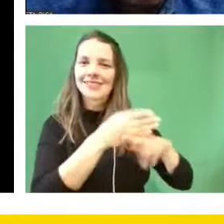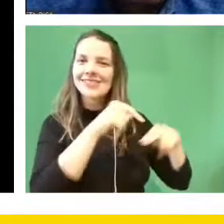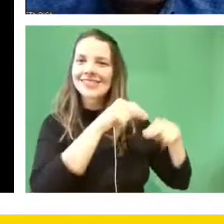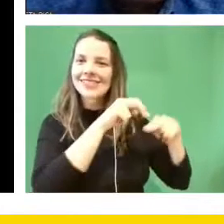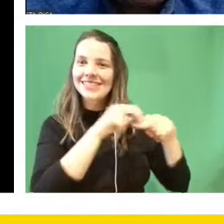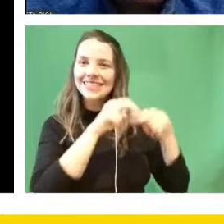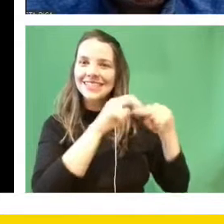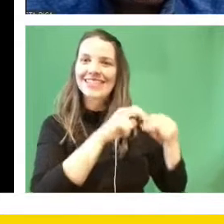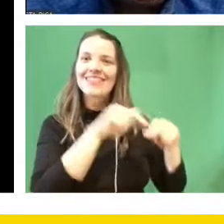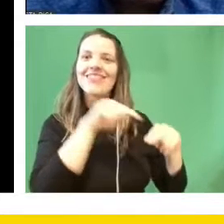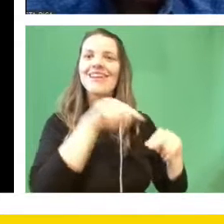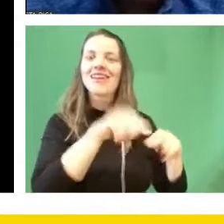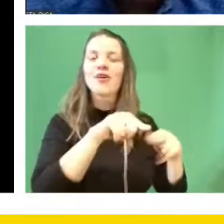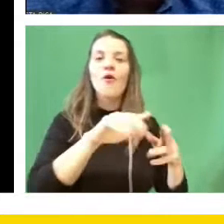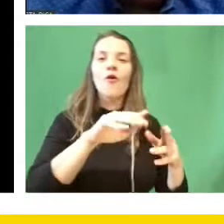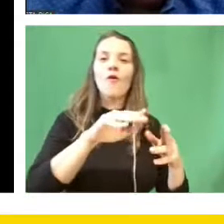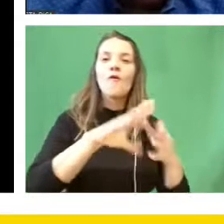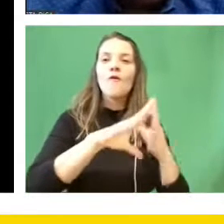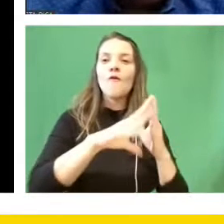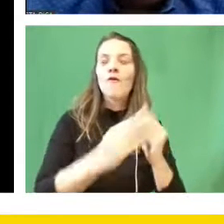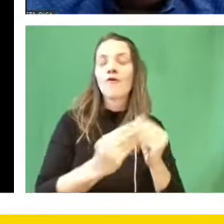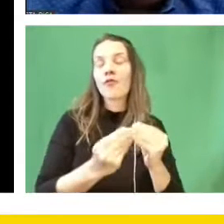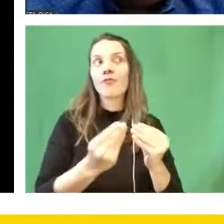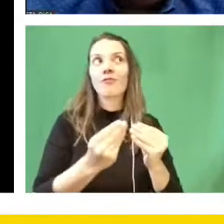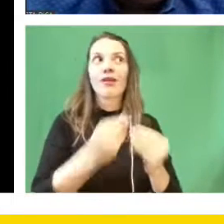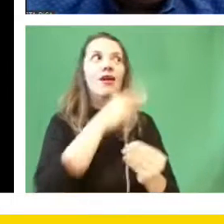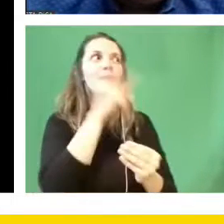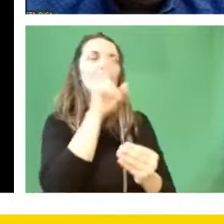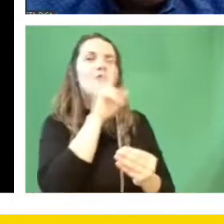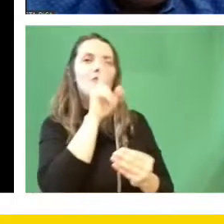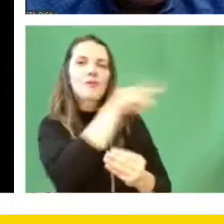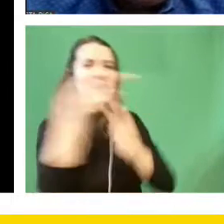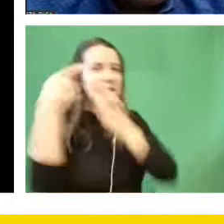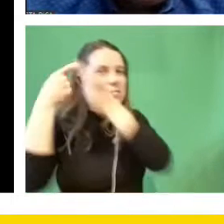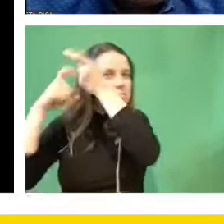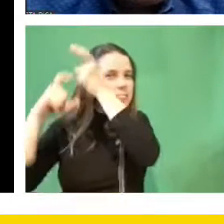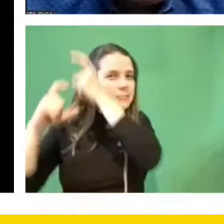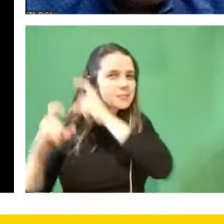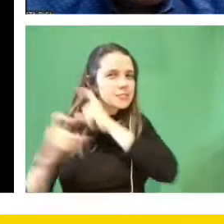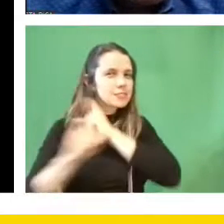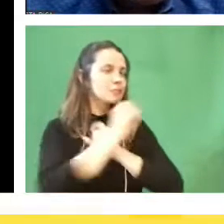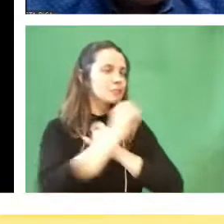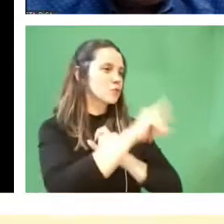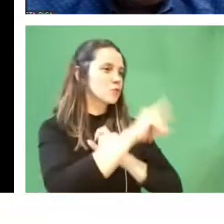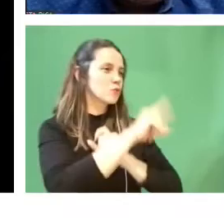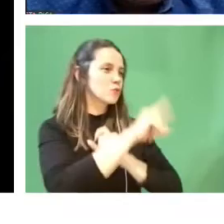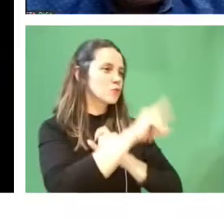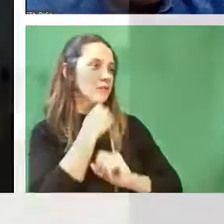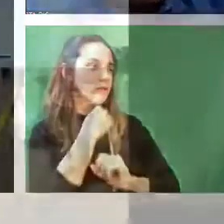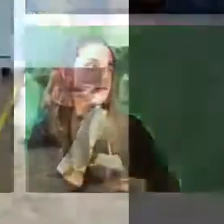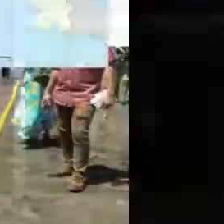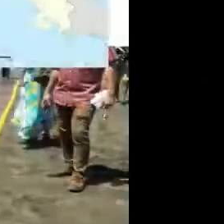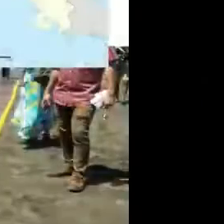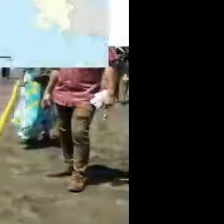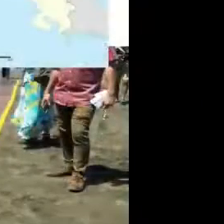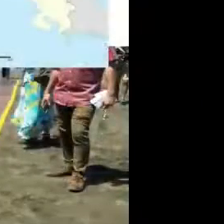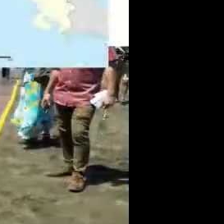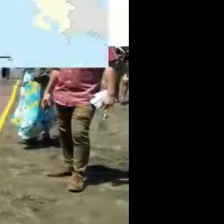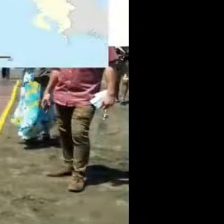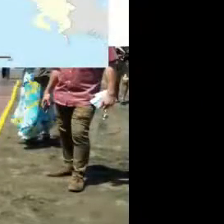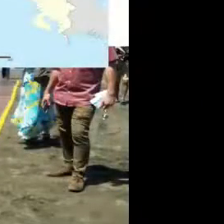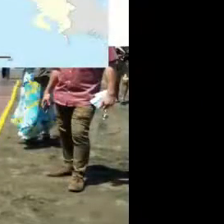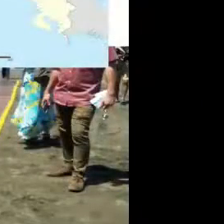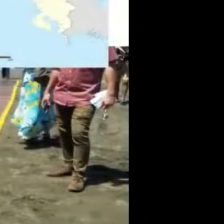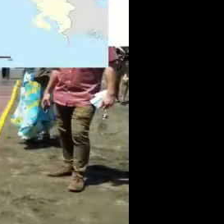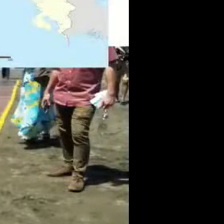Rica. No sé si quieres comentarnos algo, Nati. Claro, de hecho quiero hacer también un comentario muy realista, que es